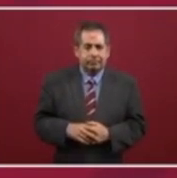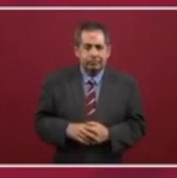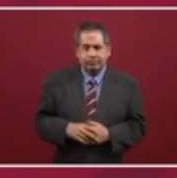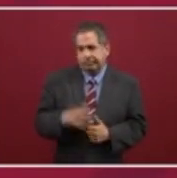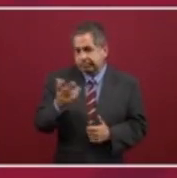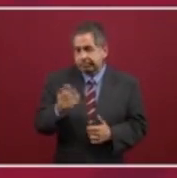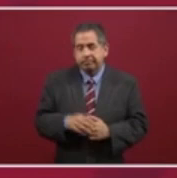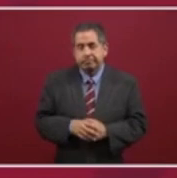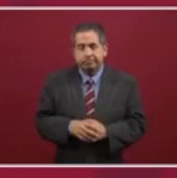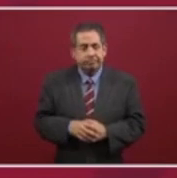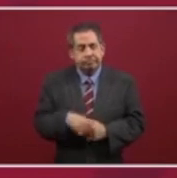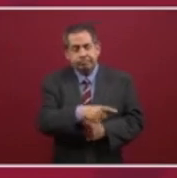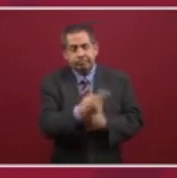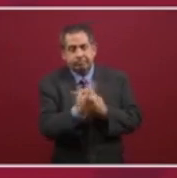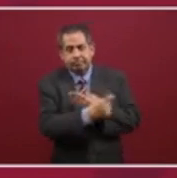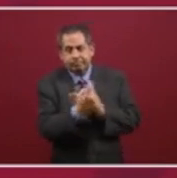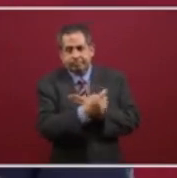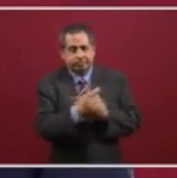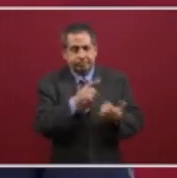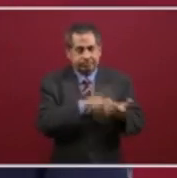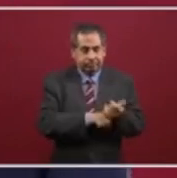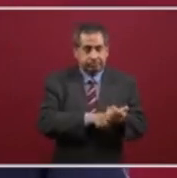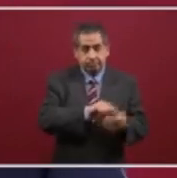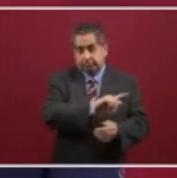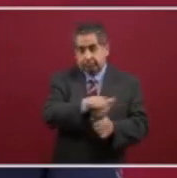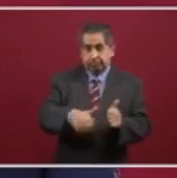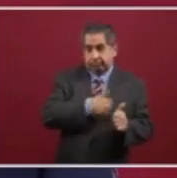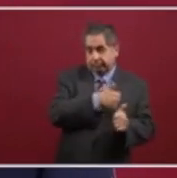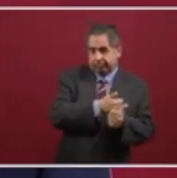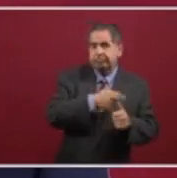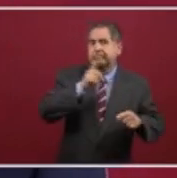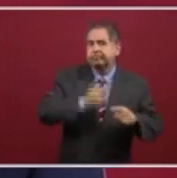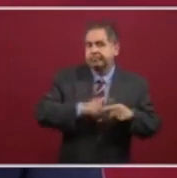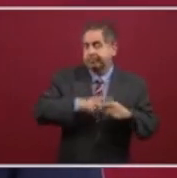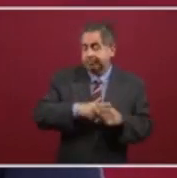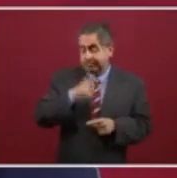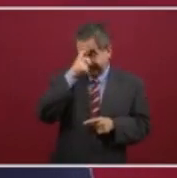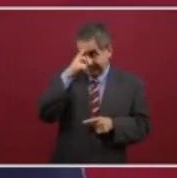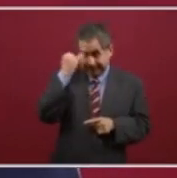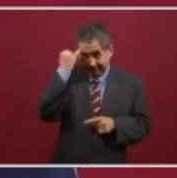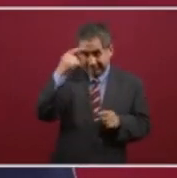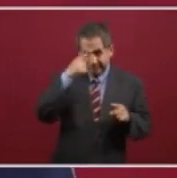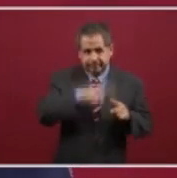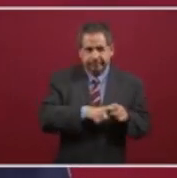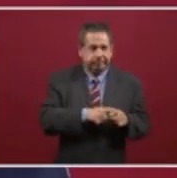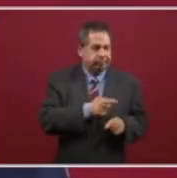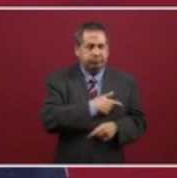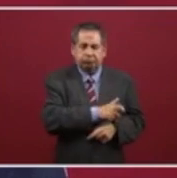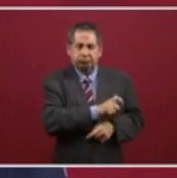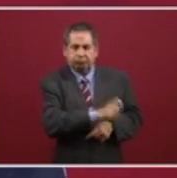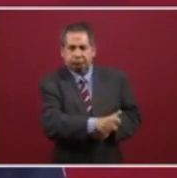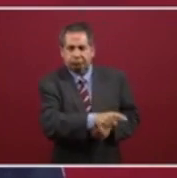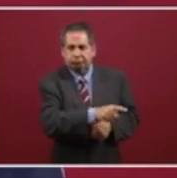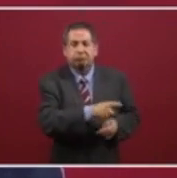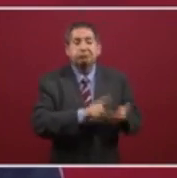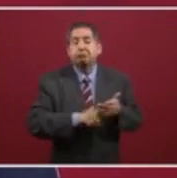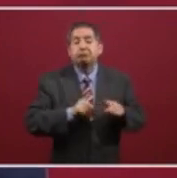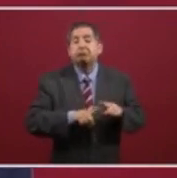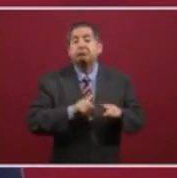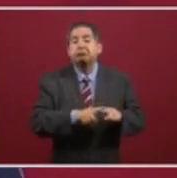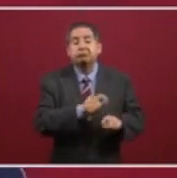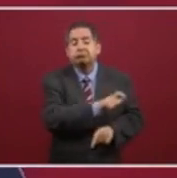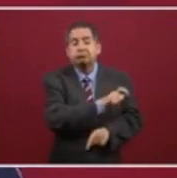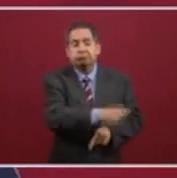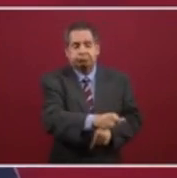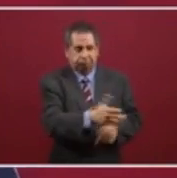son robots, pero desde luego hay quien paga y quien